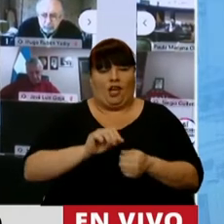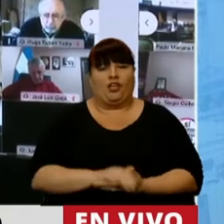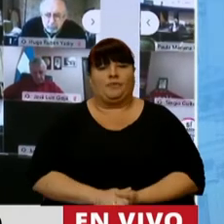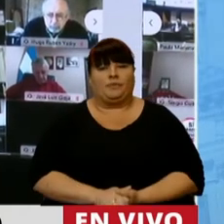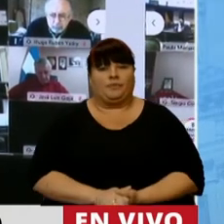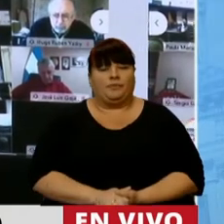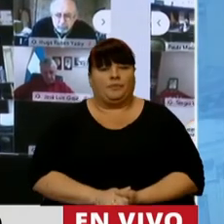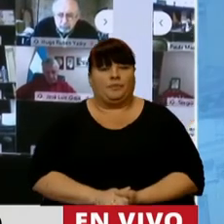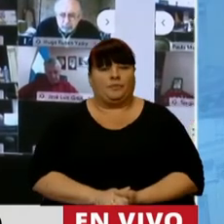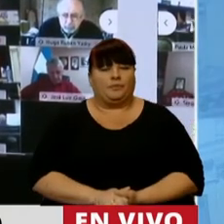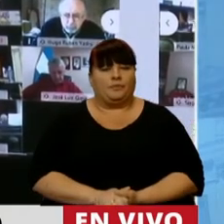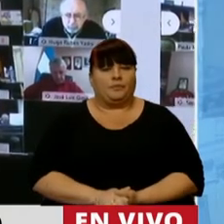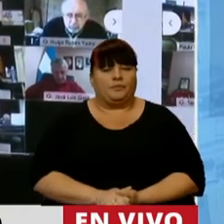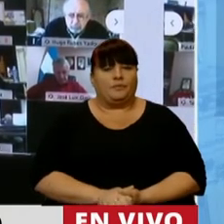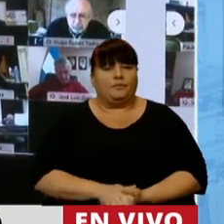Estero.